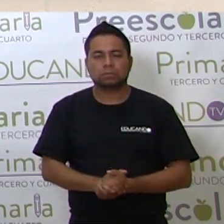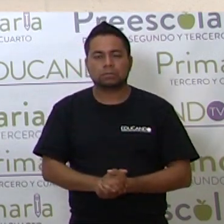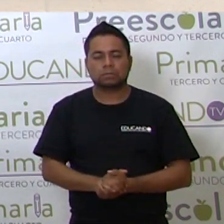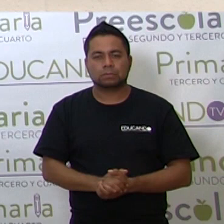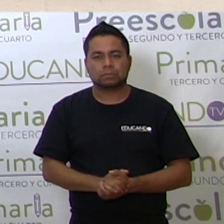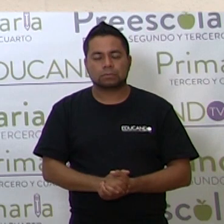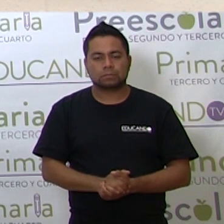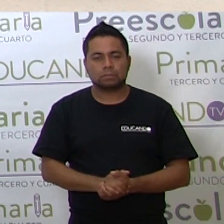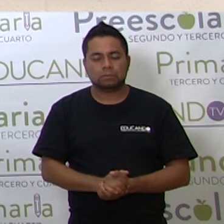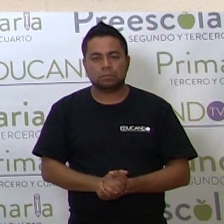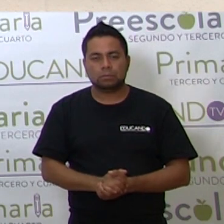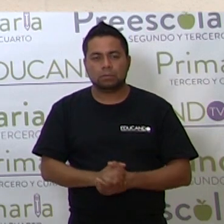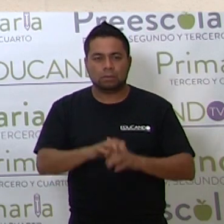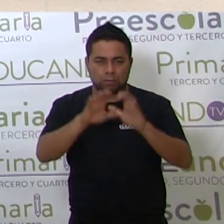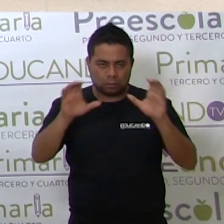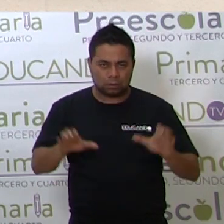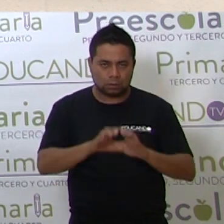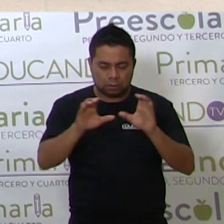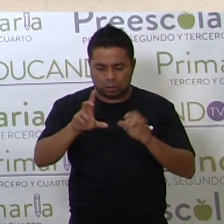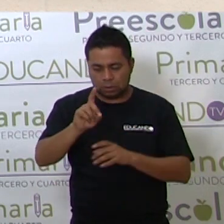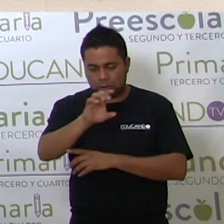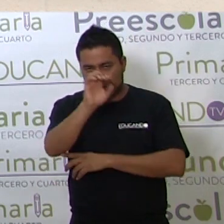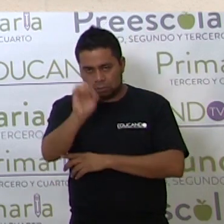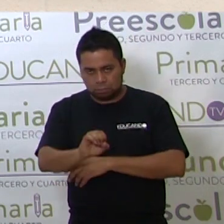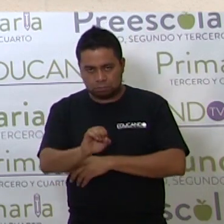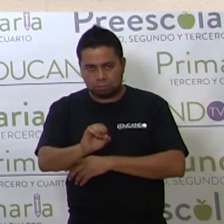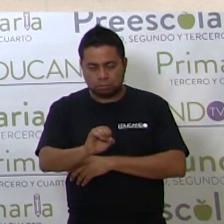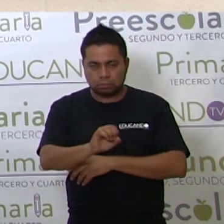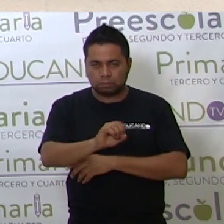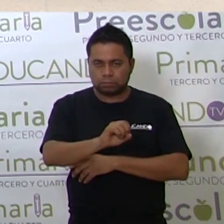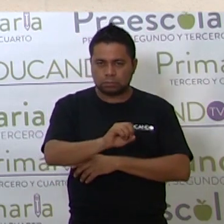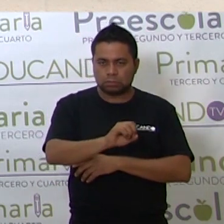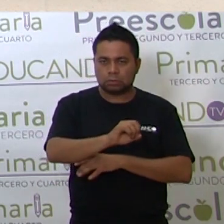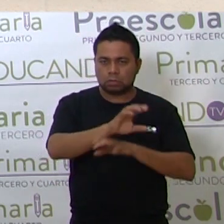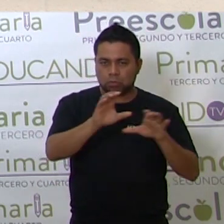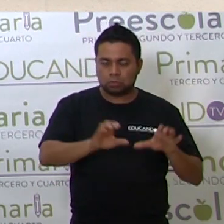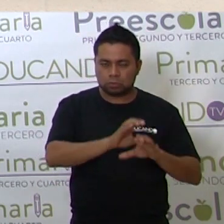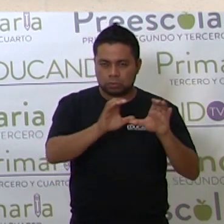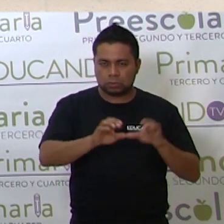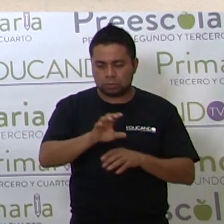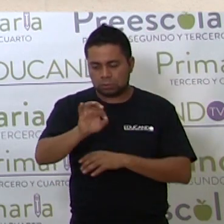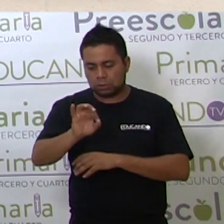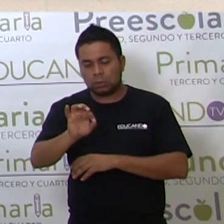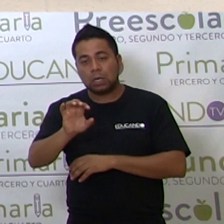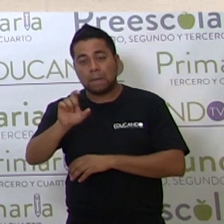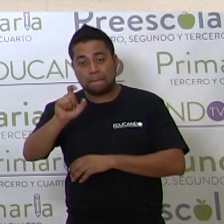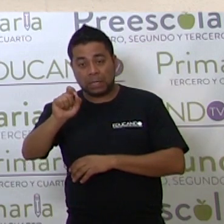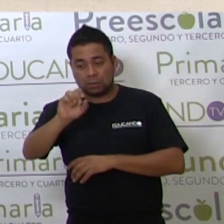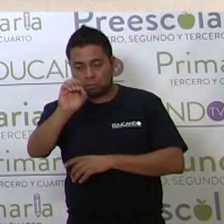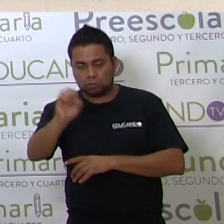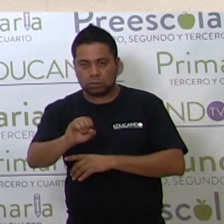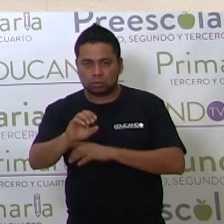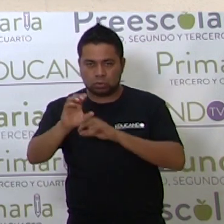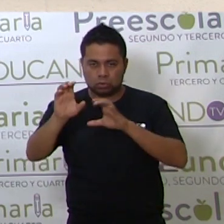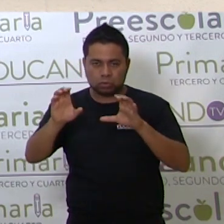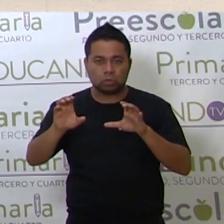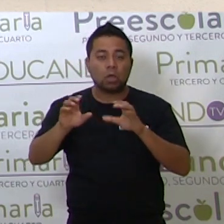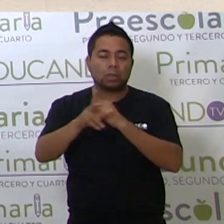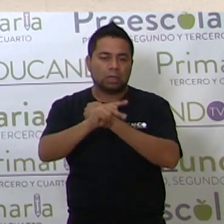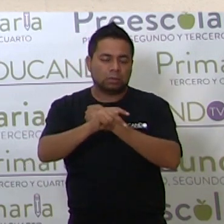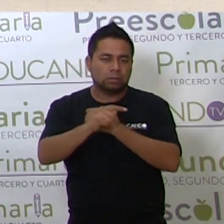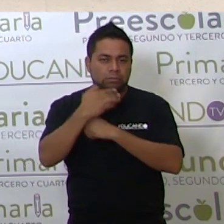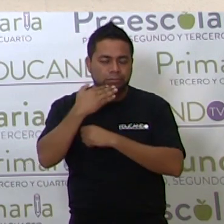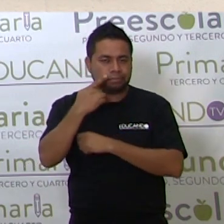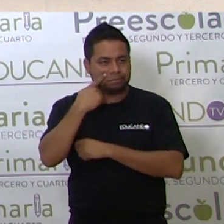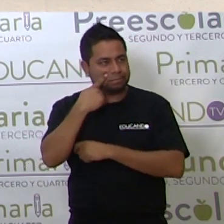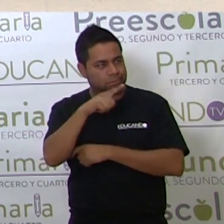el perdón la computadora en un 30% y la televisión en un 20% de acuerdo y bueno vemos que hay un